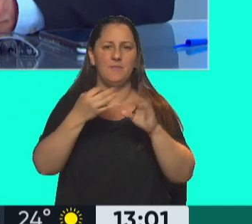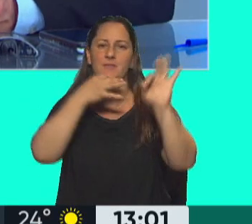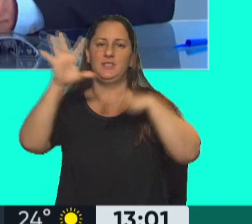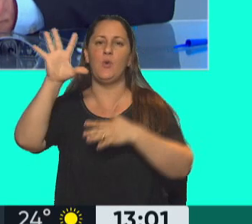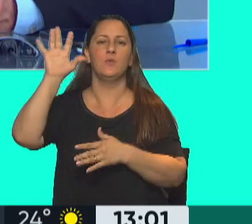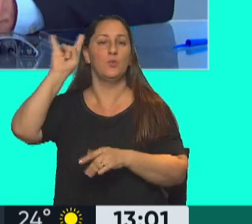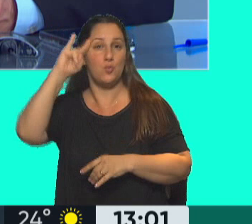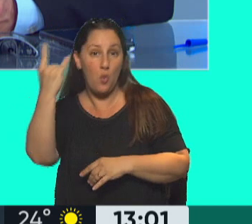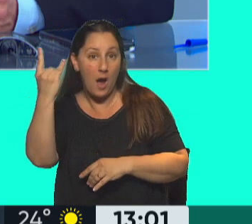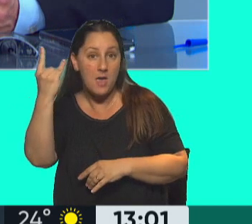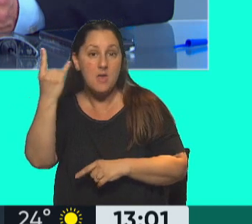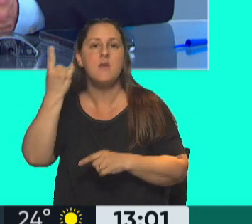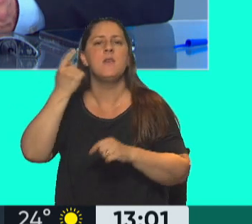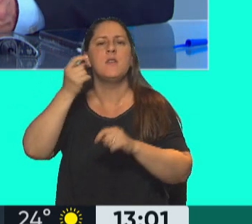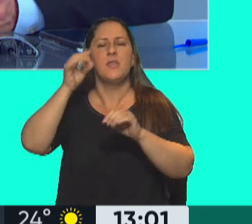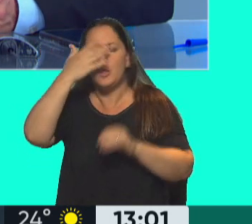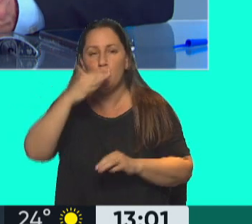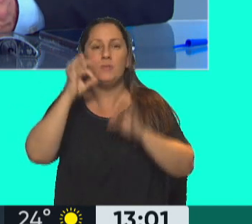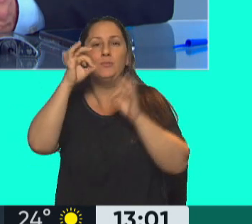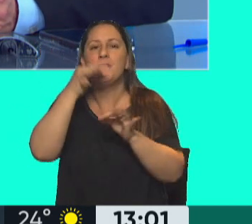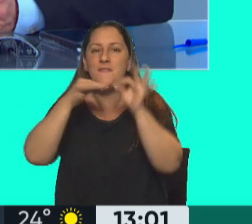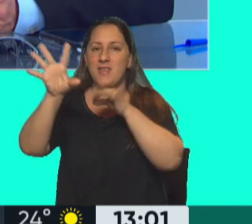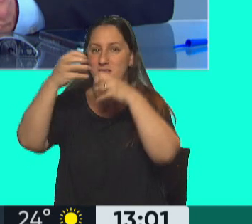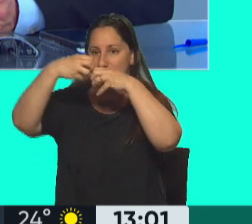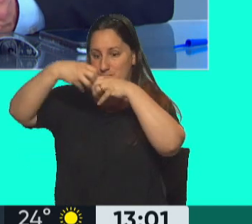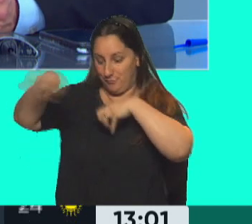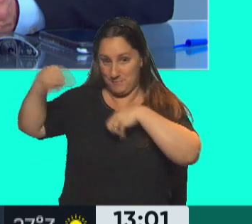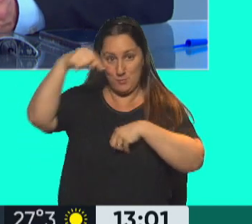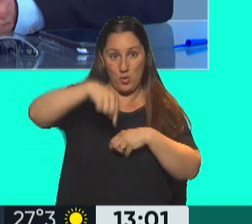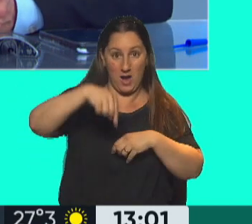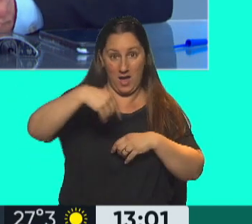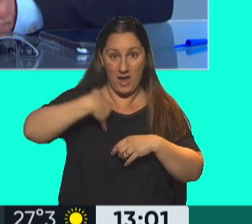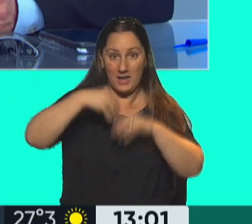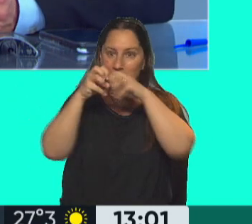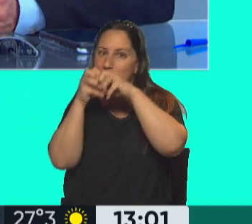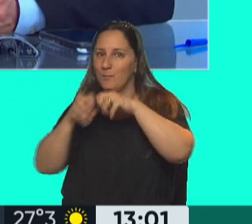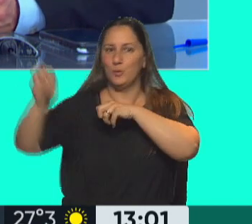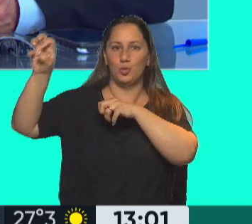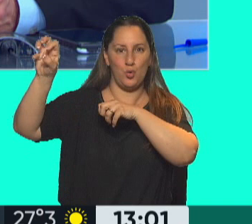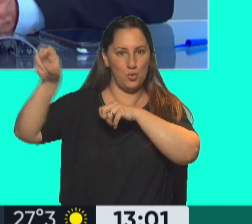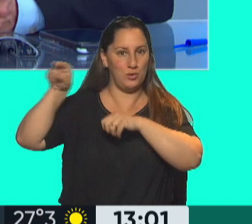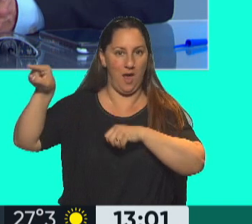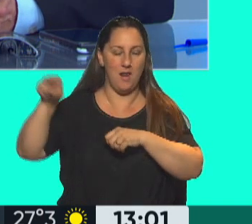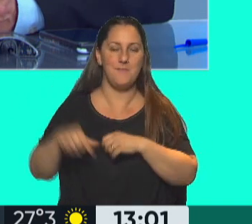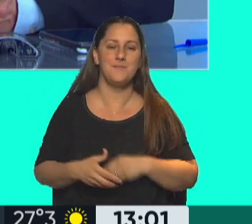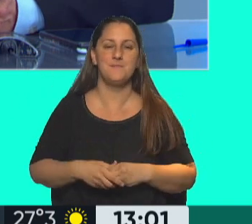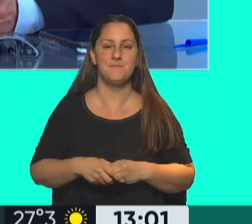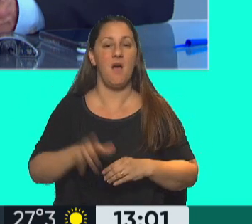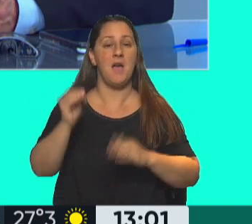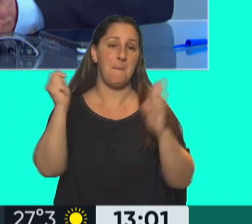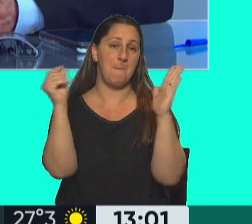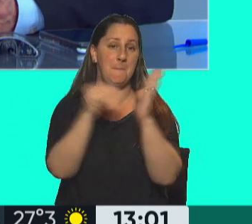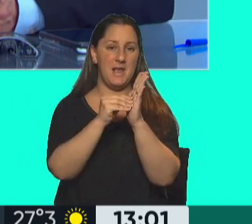Uruguay, le vendía a una empresa que es filial de la misma empresa argentina, y marcaba un